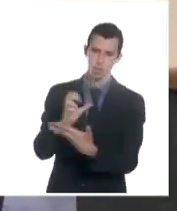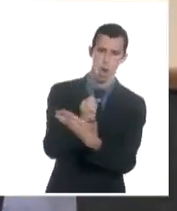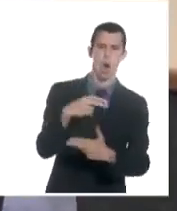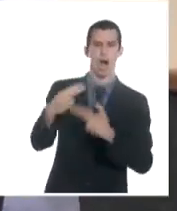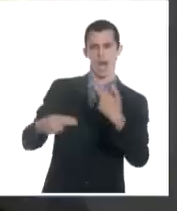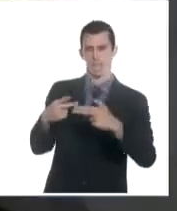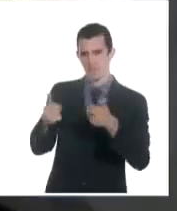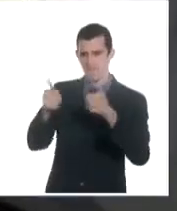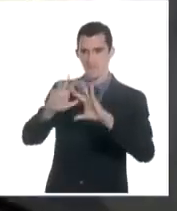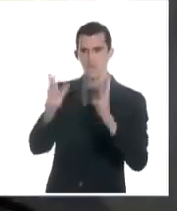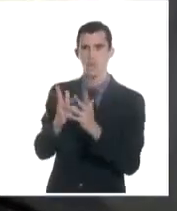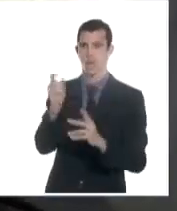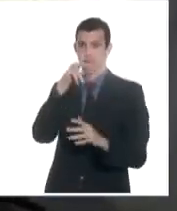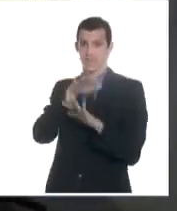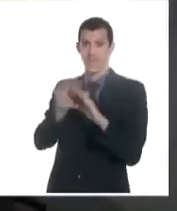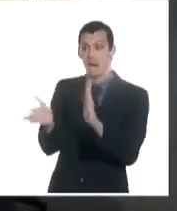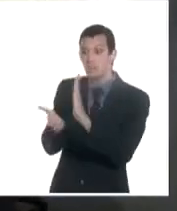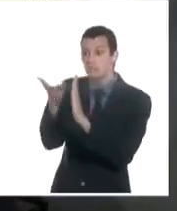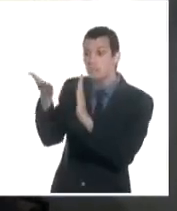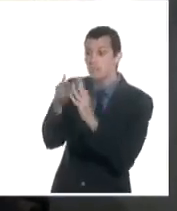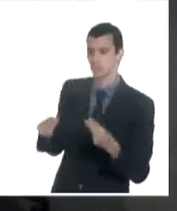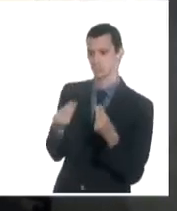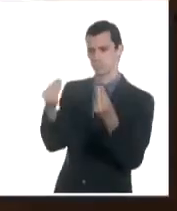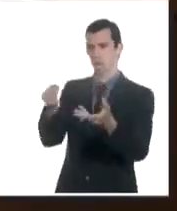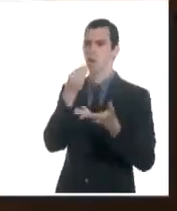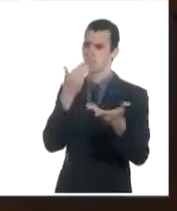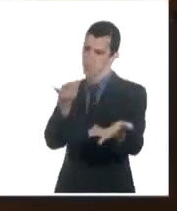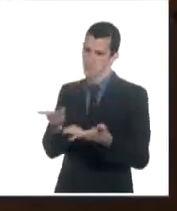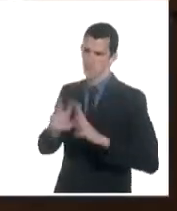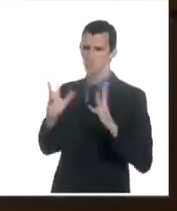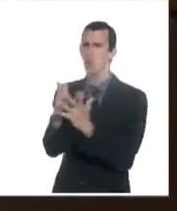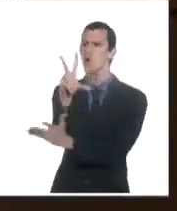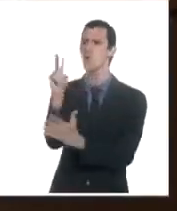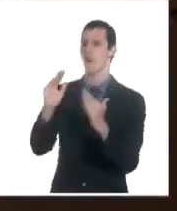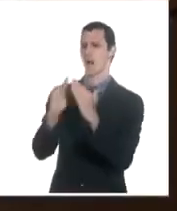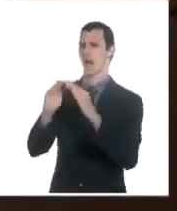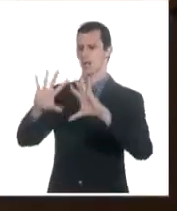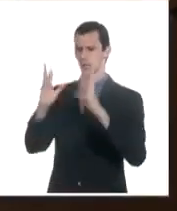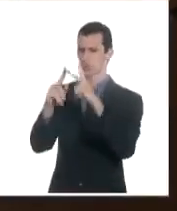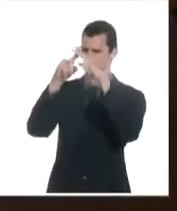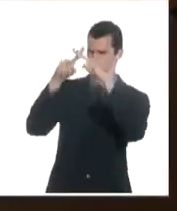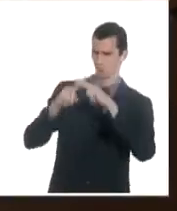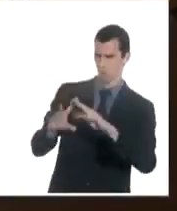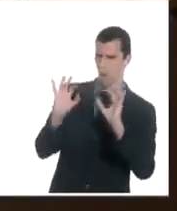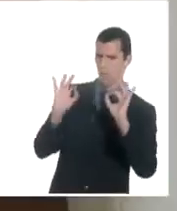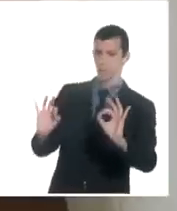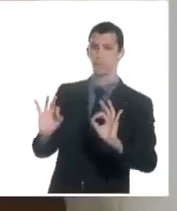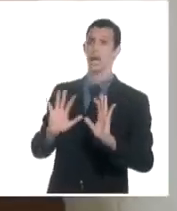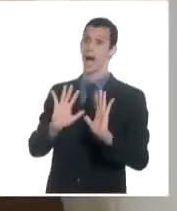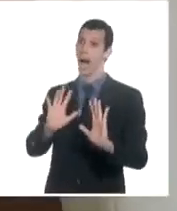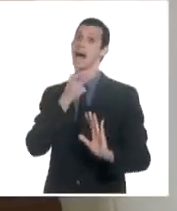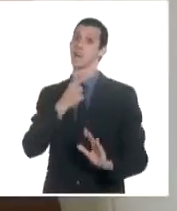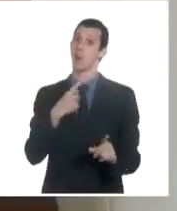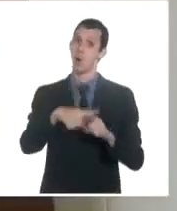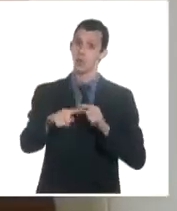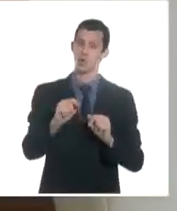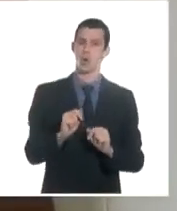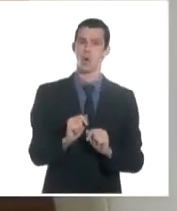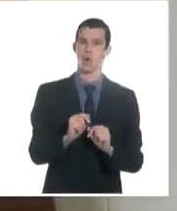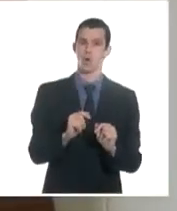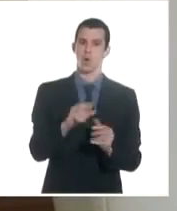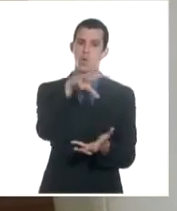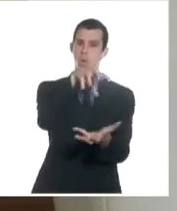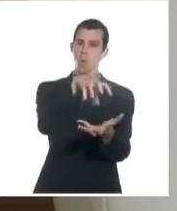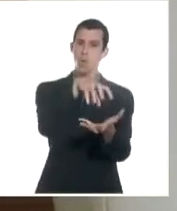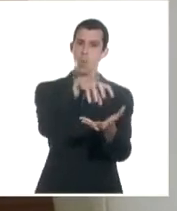hace para mejorar la imagen de la zona industrial de Matanzas, donde ya, informaron, se han colocado vallas, construido cercas perimetrales y